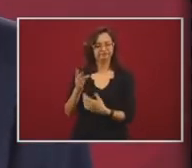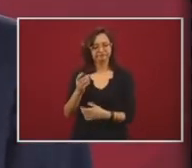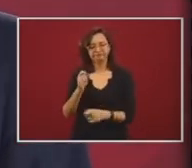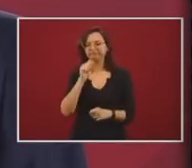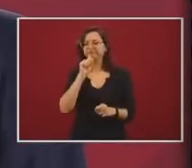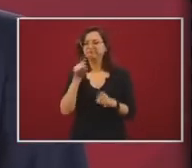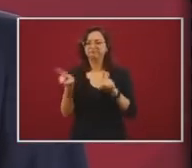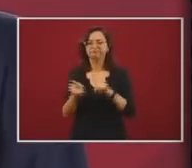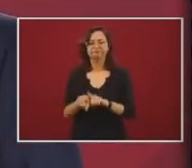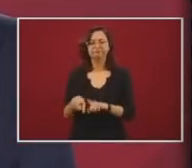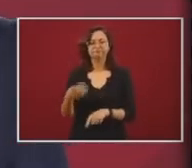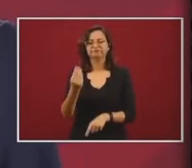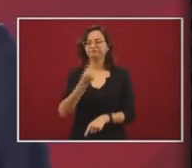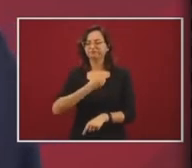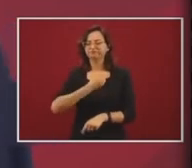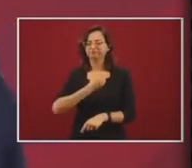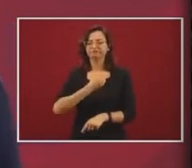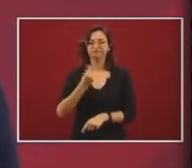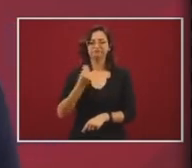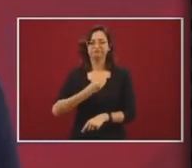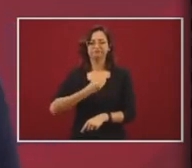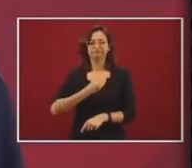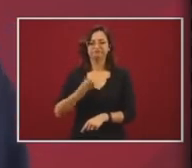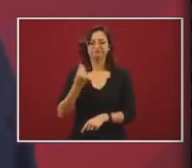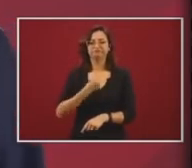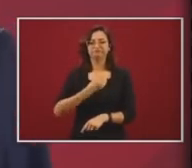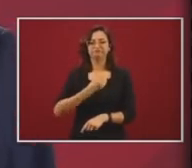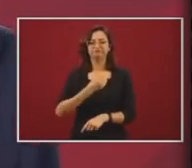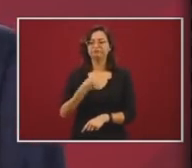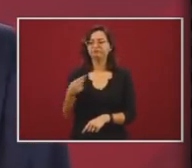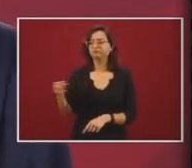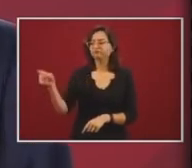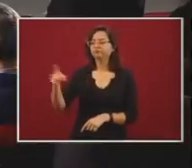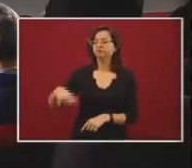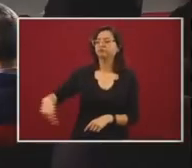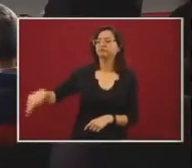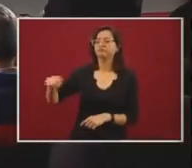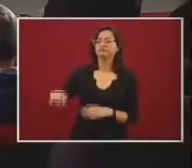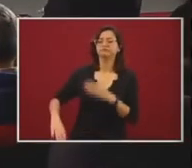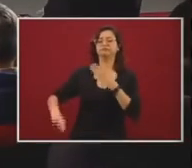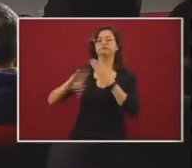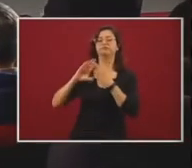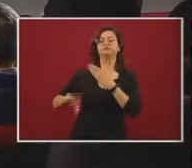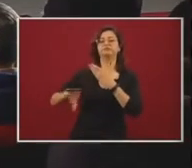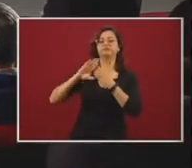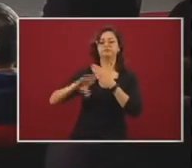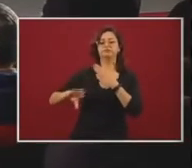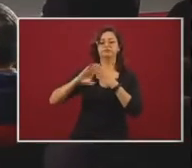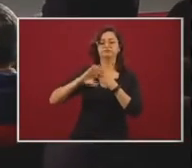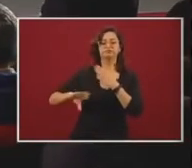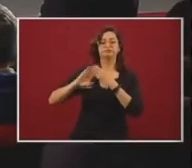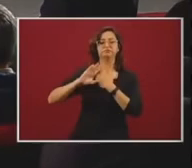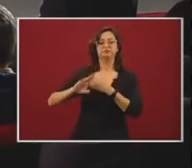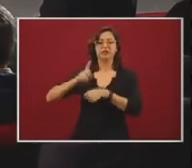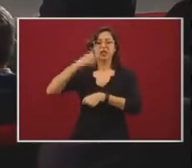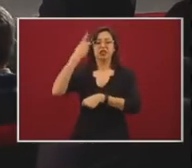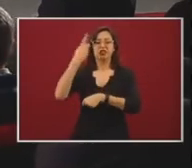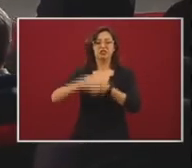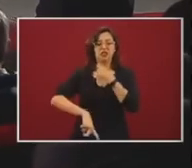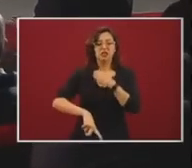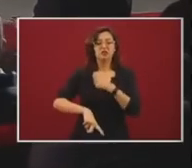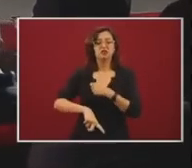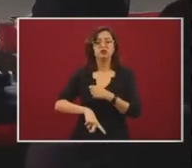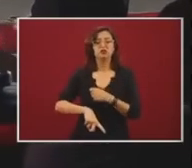esta enfermedad. Además, ya son 367 casos confirmados, 1.865 descartados y tienen en